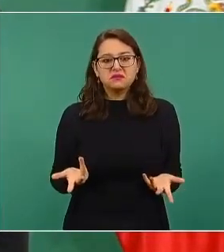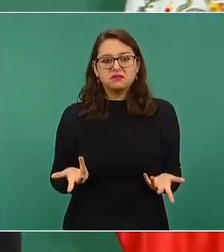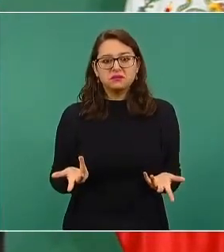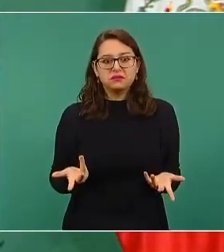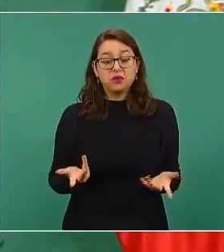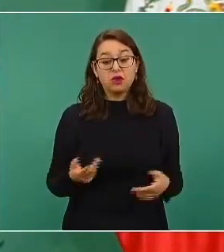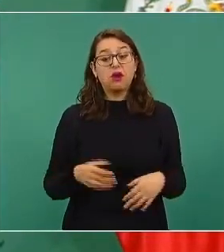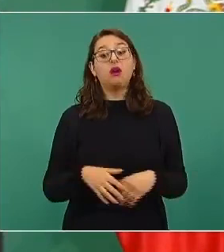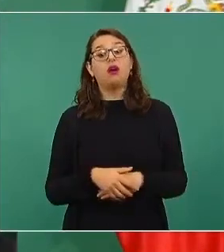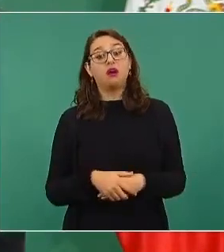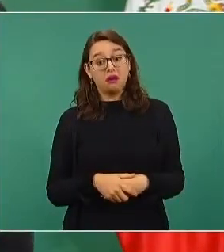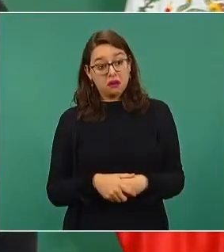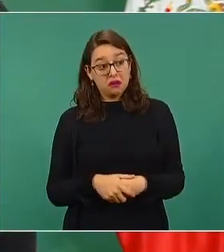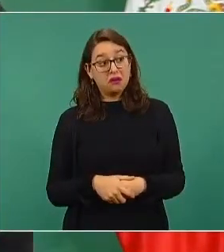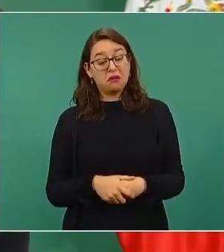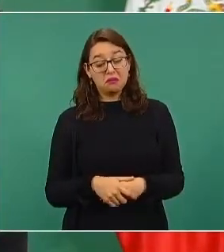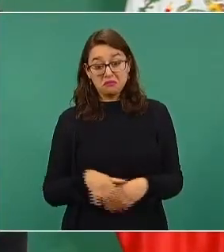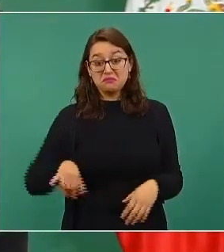mientras